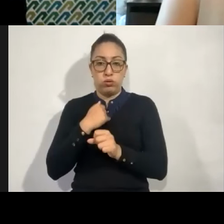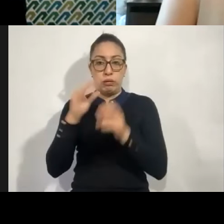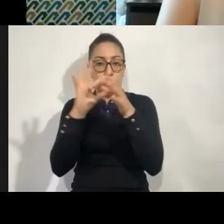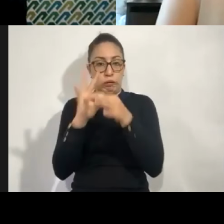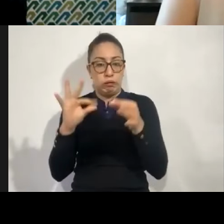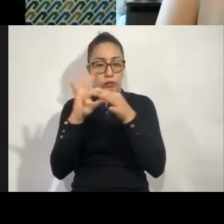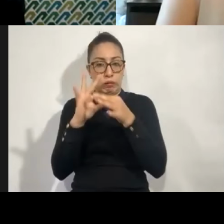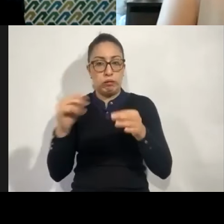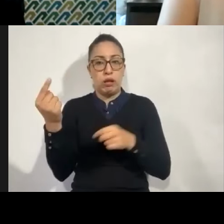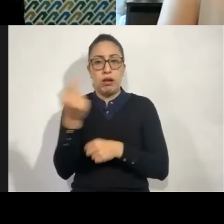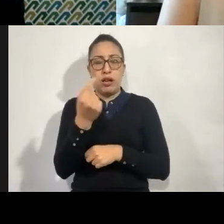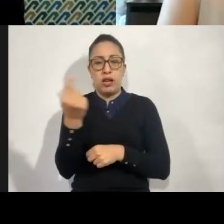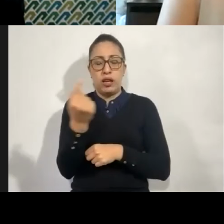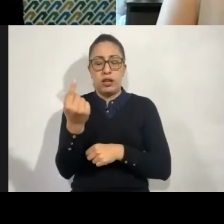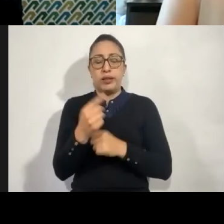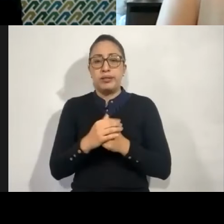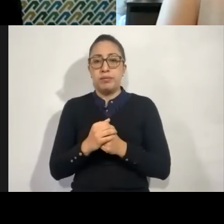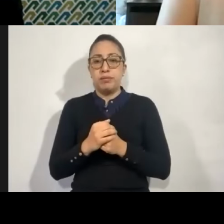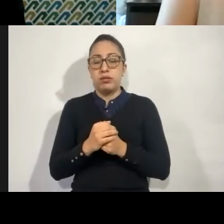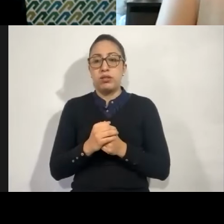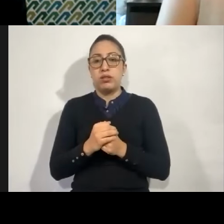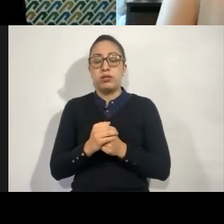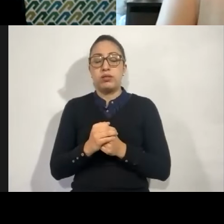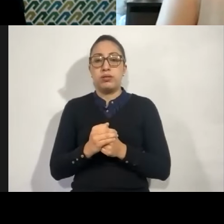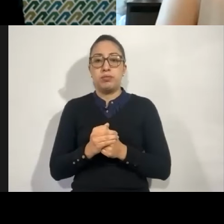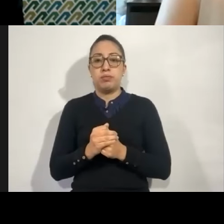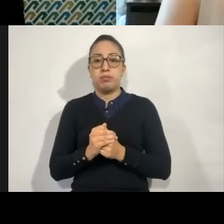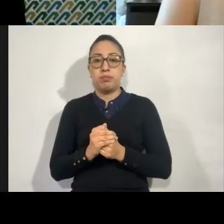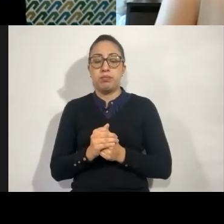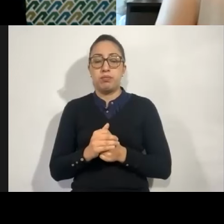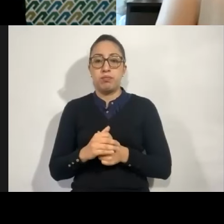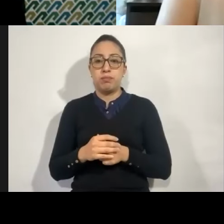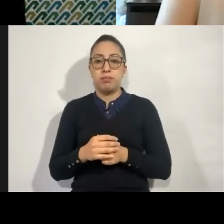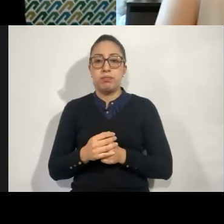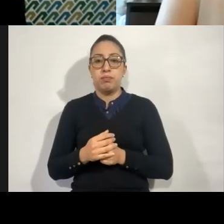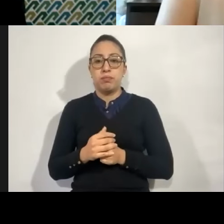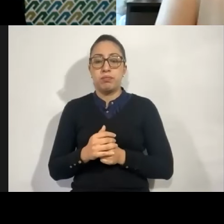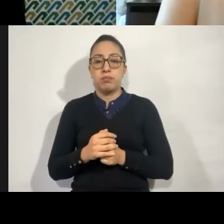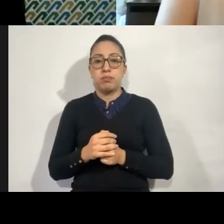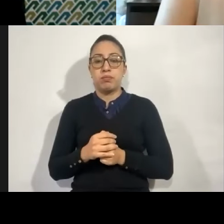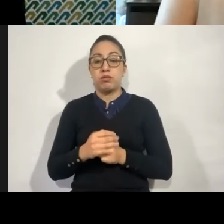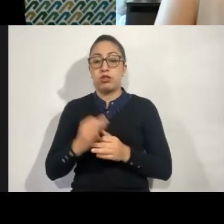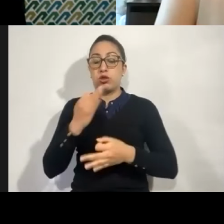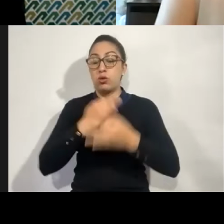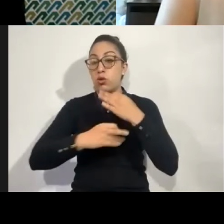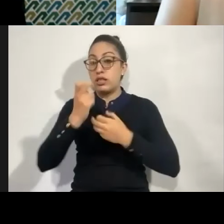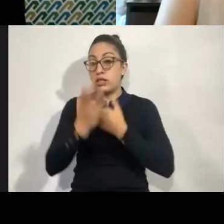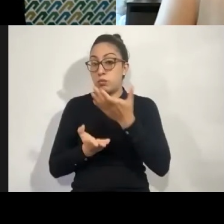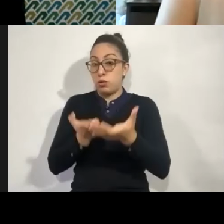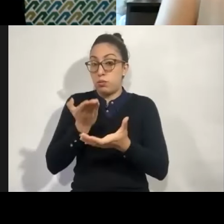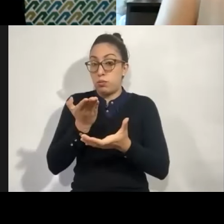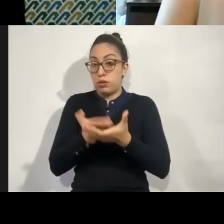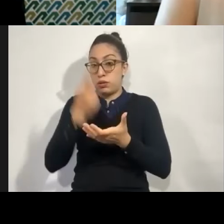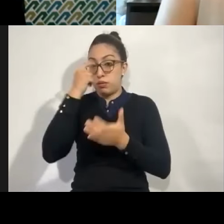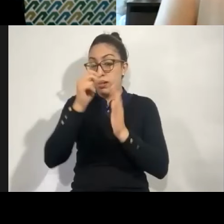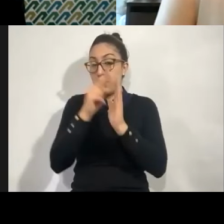es que en un estricto sentido, las modificaciones que se proponen a estos